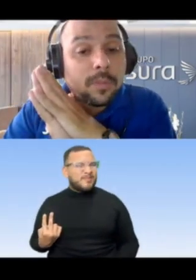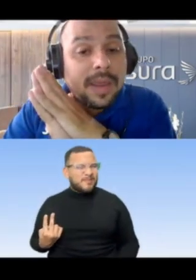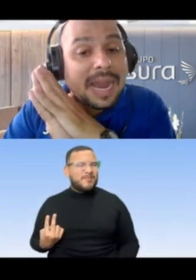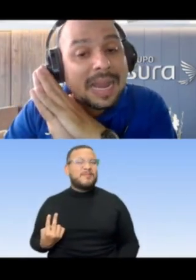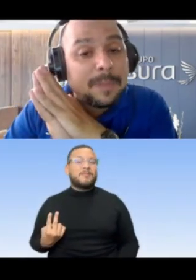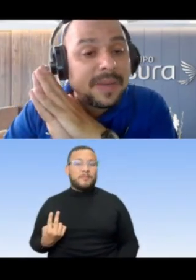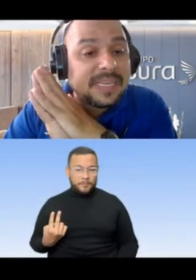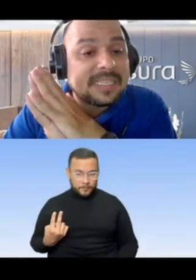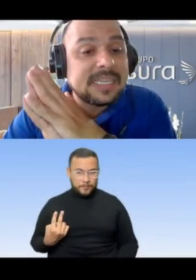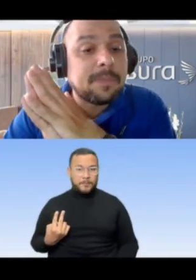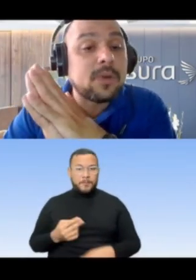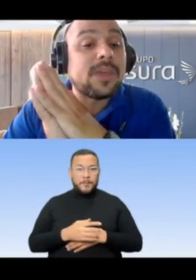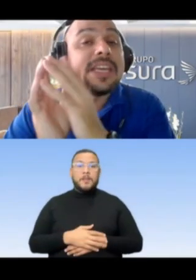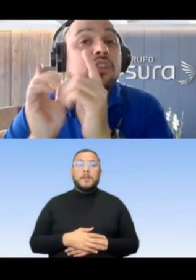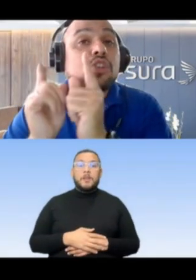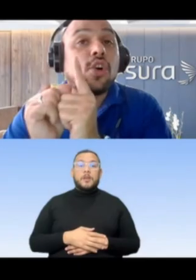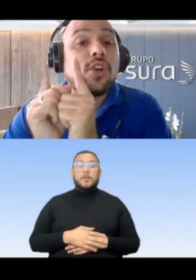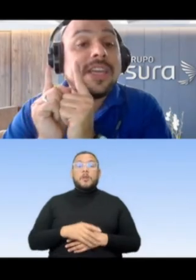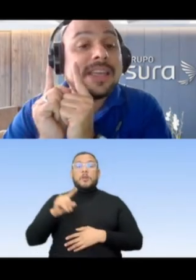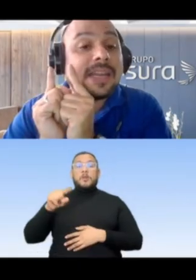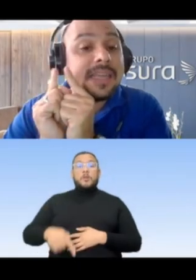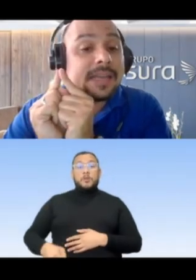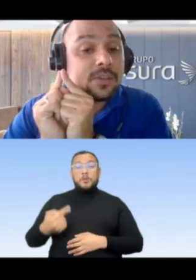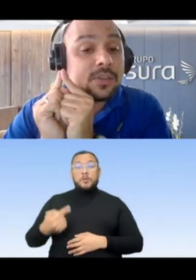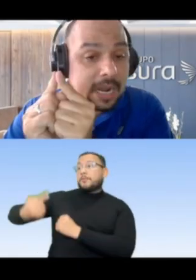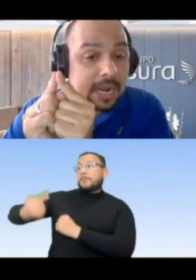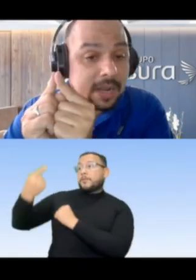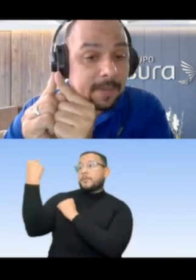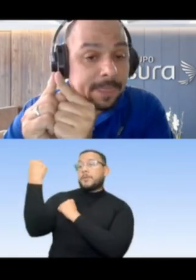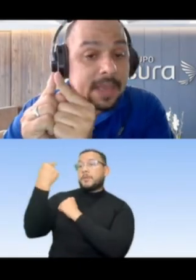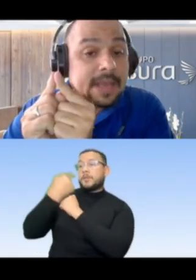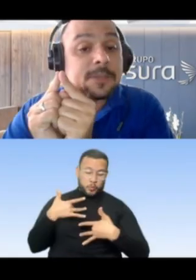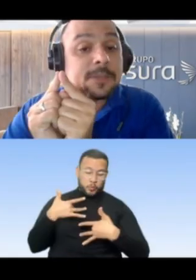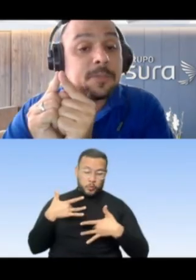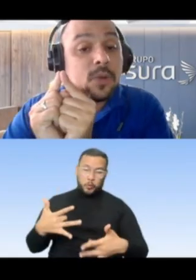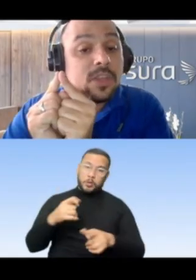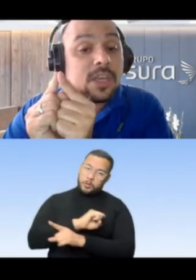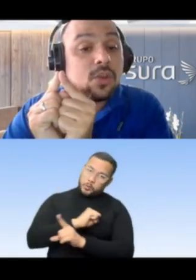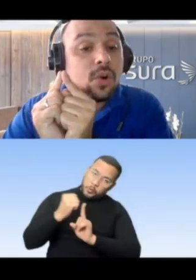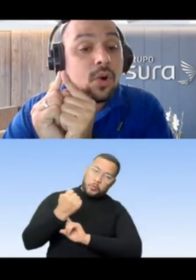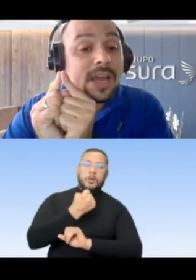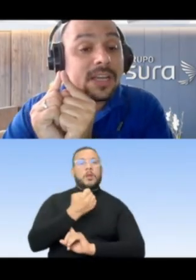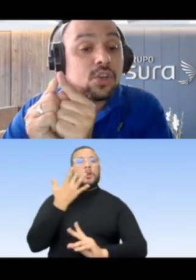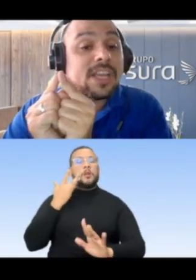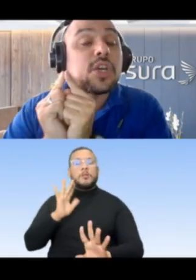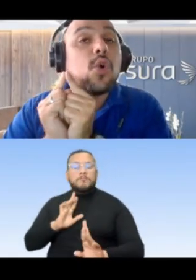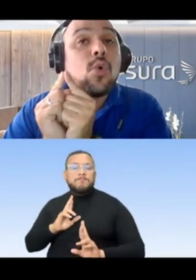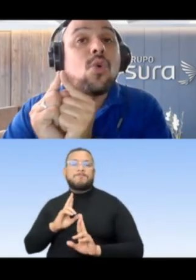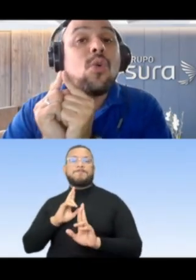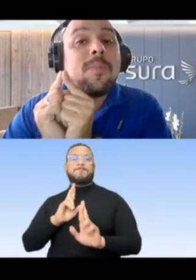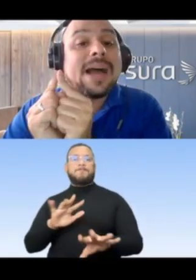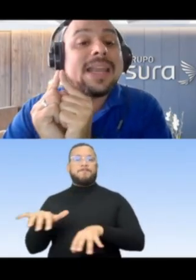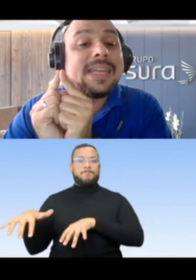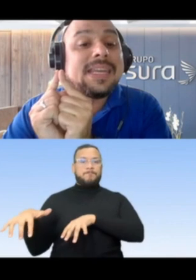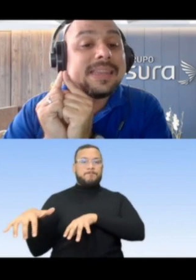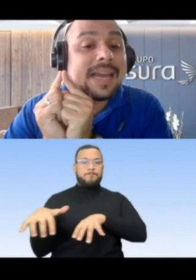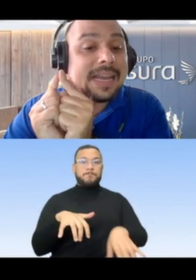Obrar conforme al principio de solidaridad social, respondiendo con